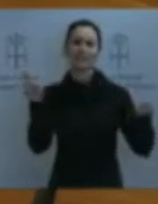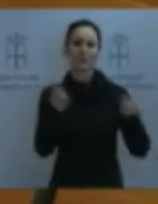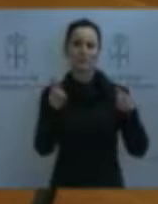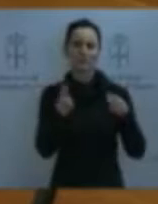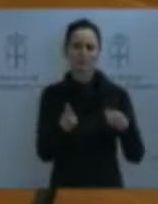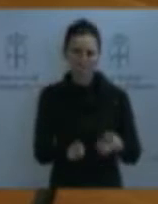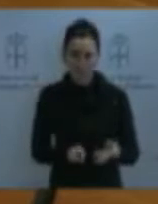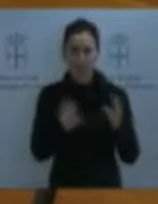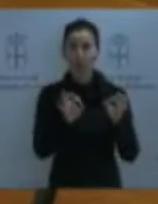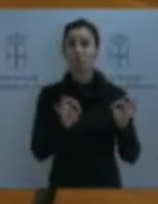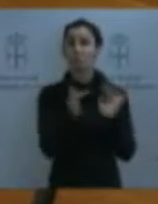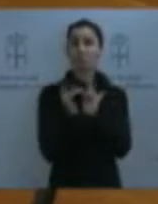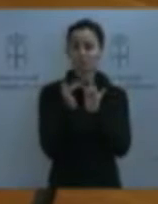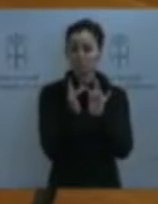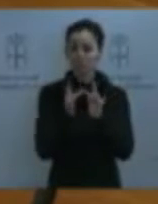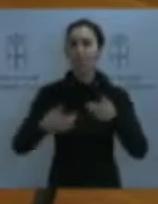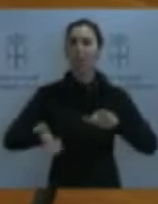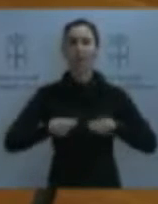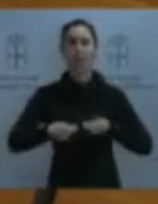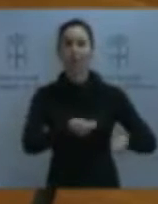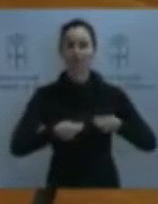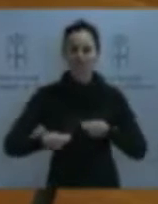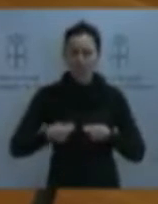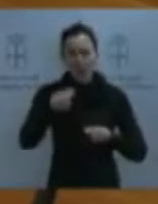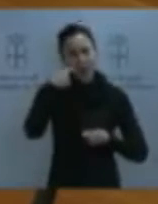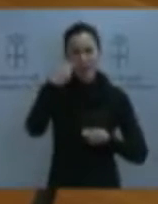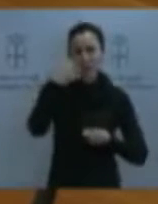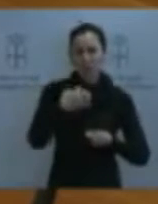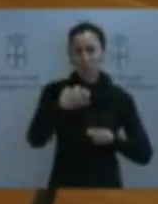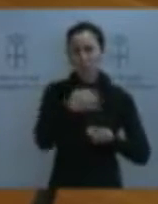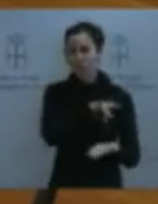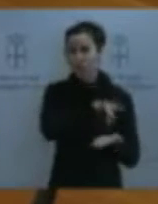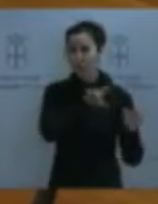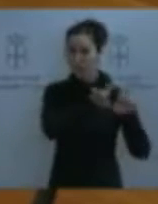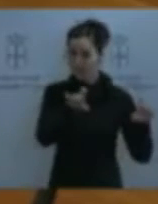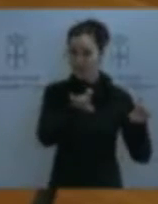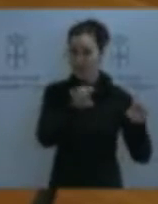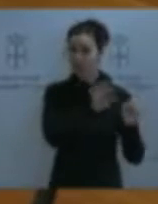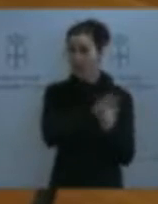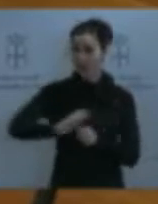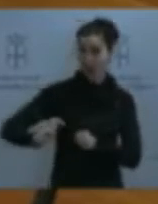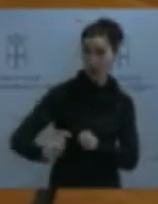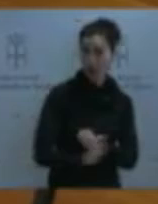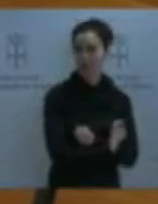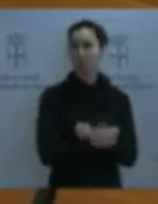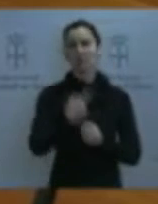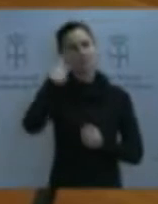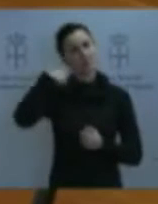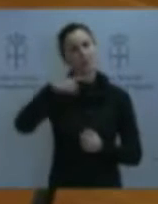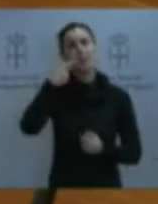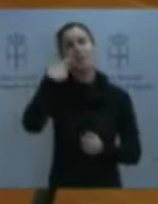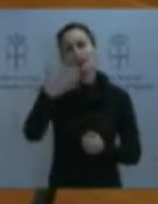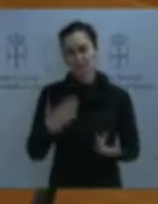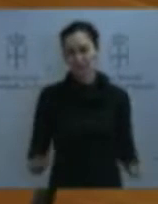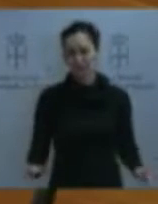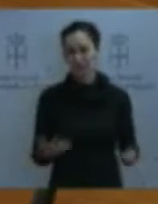negociaciones mantenidas por parte de la empresa en distintos ámbitos. Como es conocido, la empresa padece un problema de